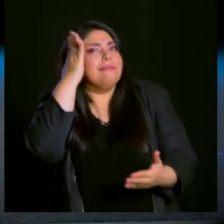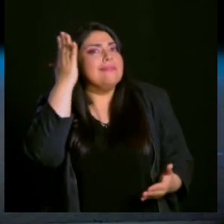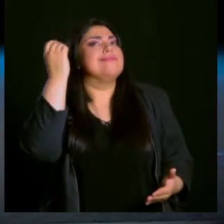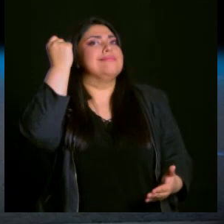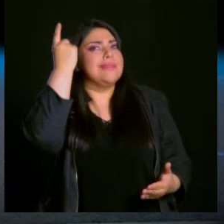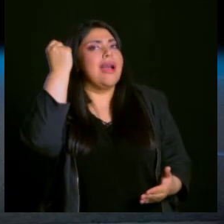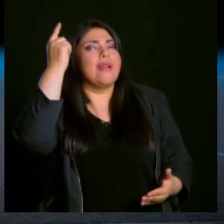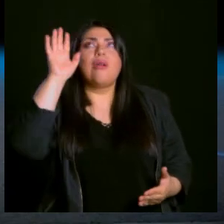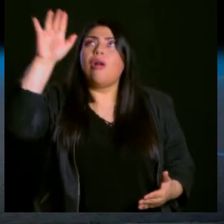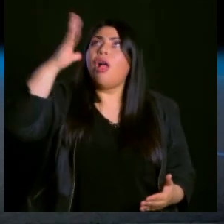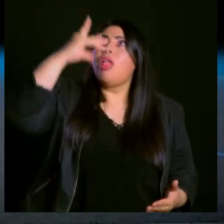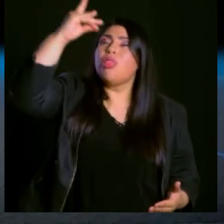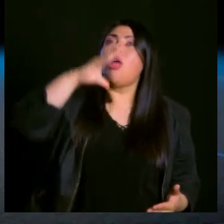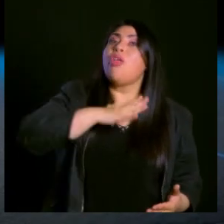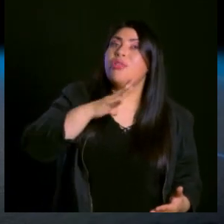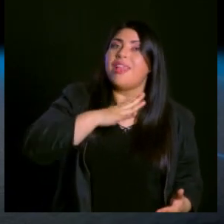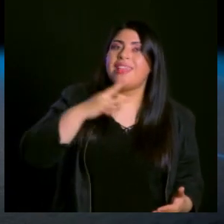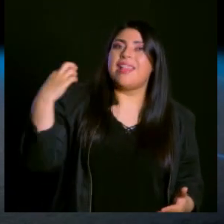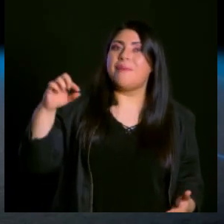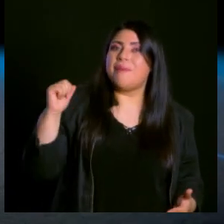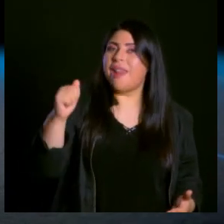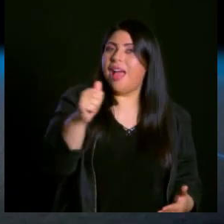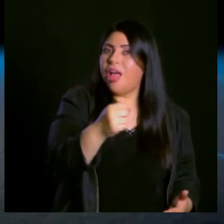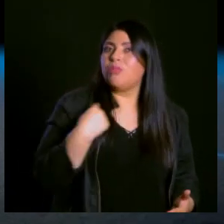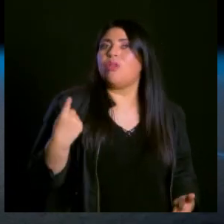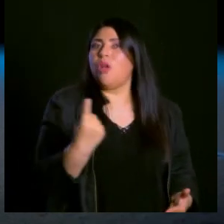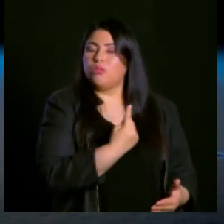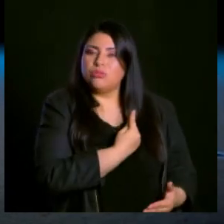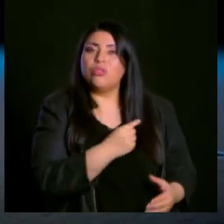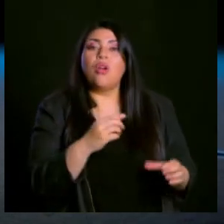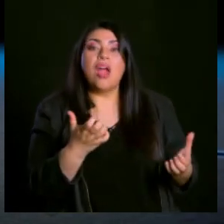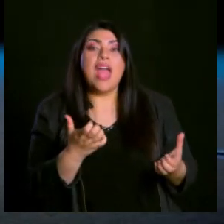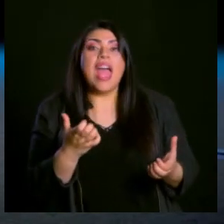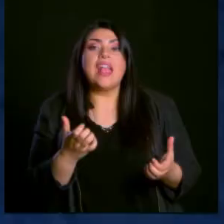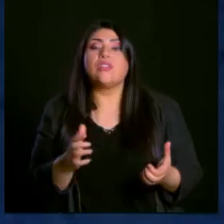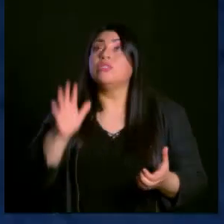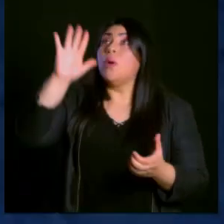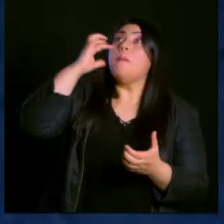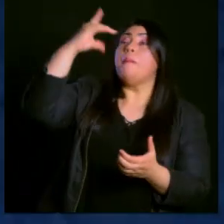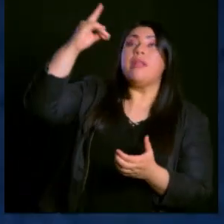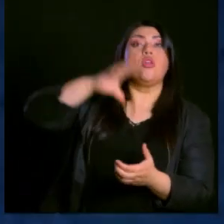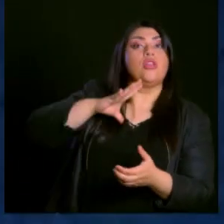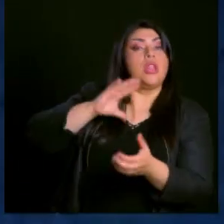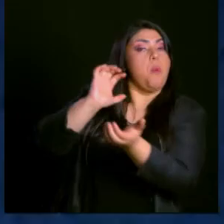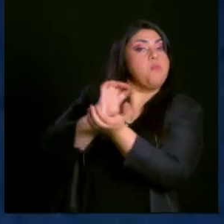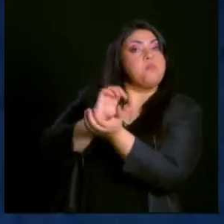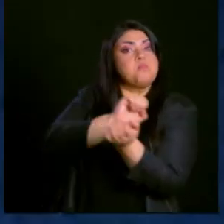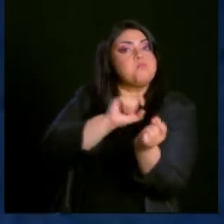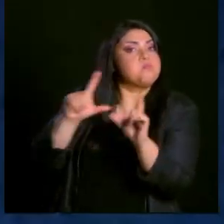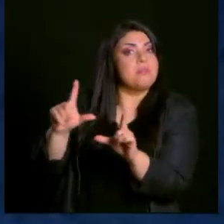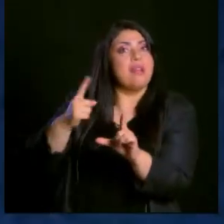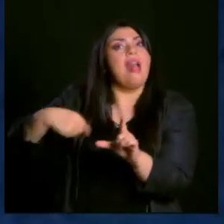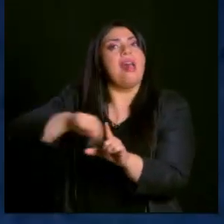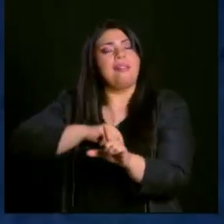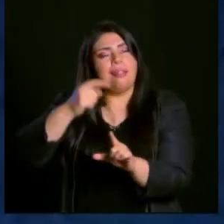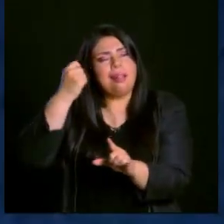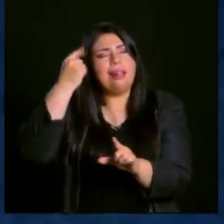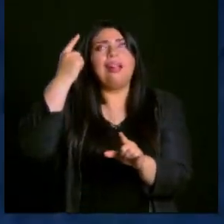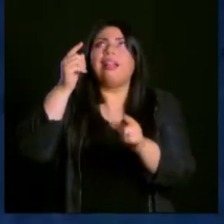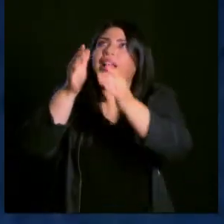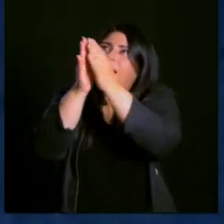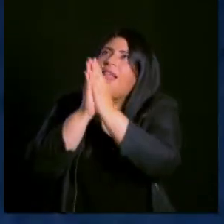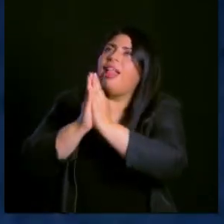tiene para nosotros Entonces le Empieza a pedir al padre que nos conceda lo que ya tiene guardado para nosotros y ahí empezamos a